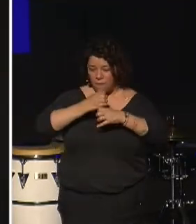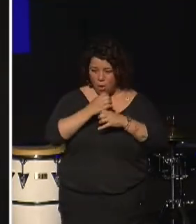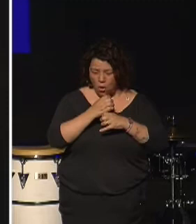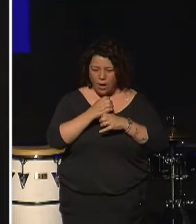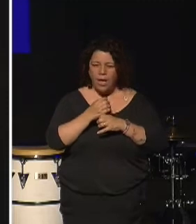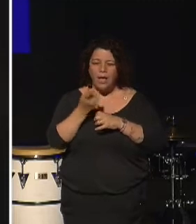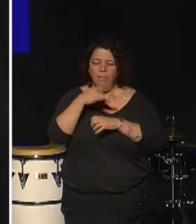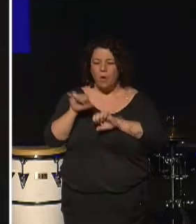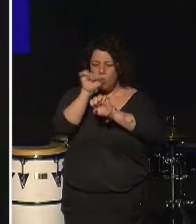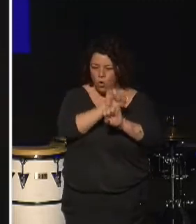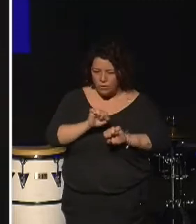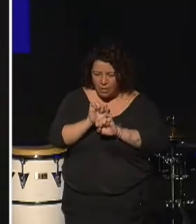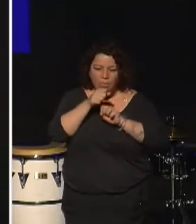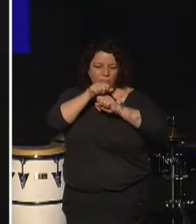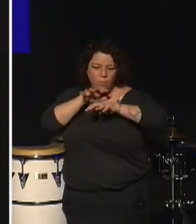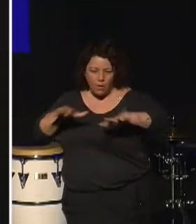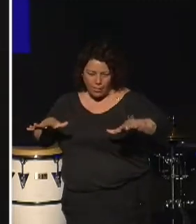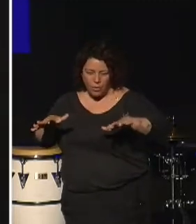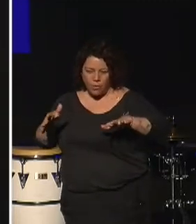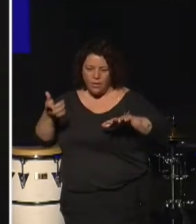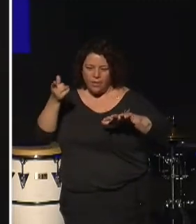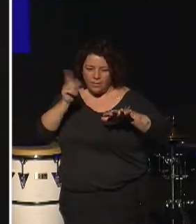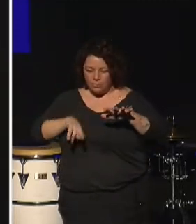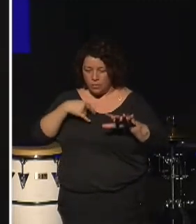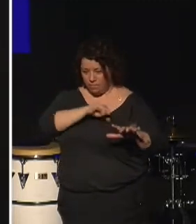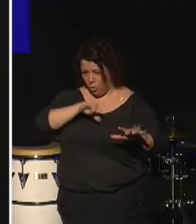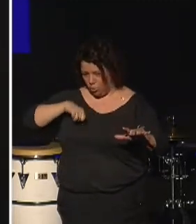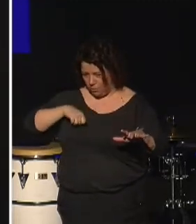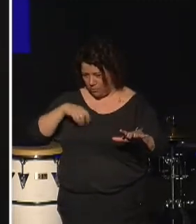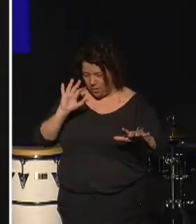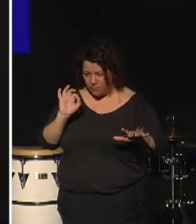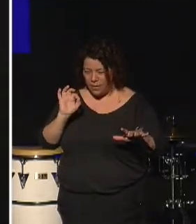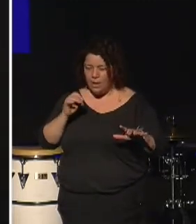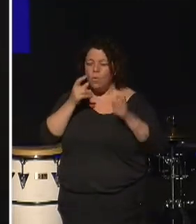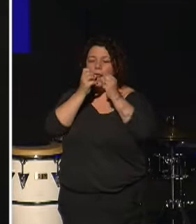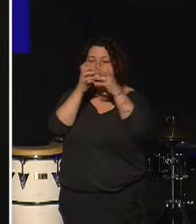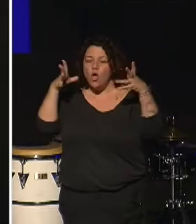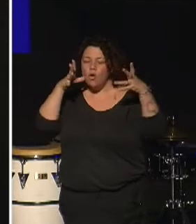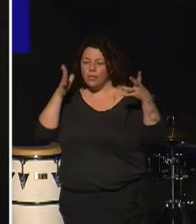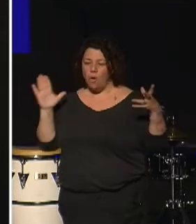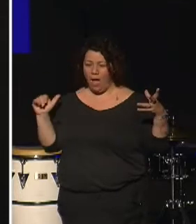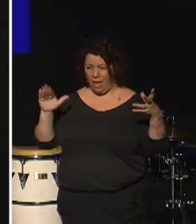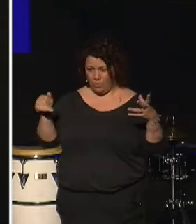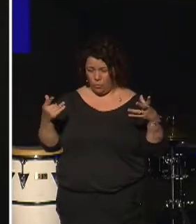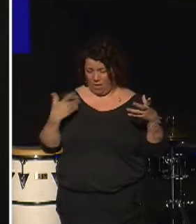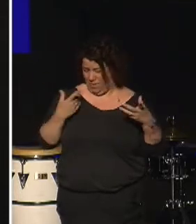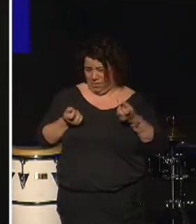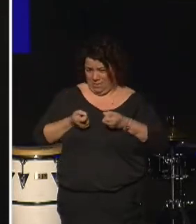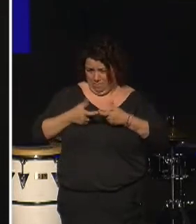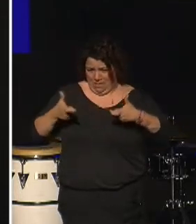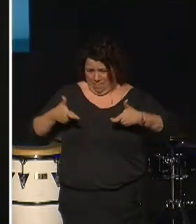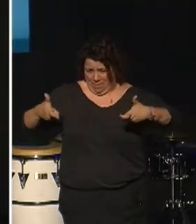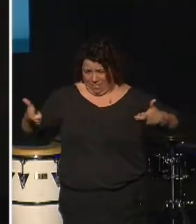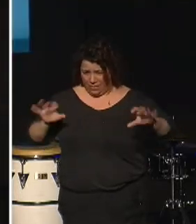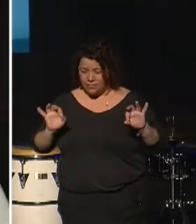hago conservación, divulgación, soy freelance, soy autónoma. O sea, el concepto de aventura en mi vida se ha ido ampliando muchísimo.